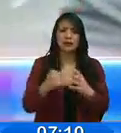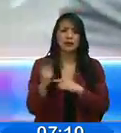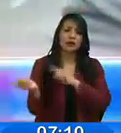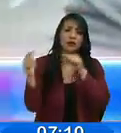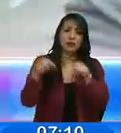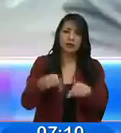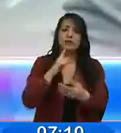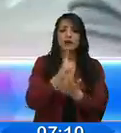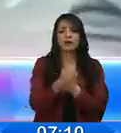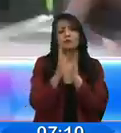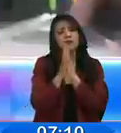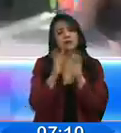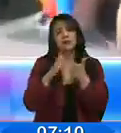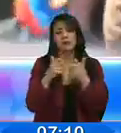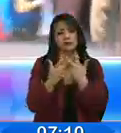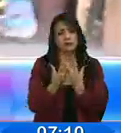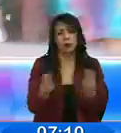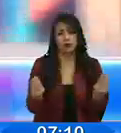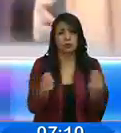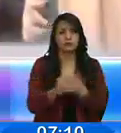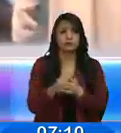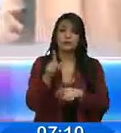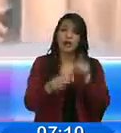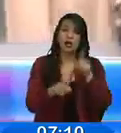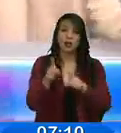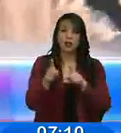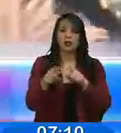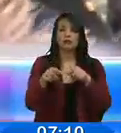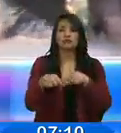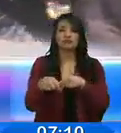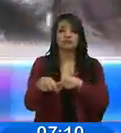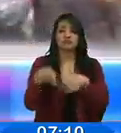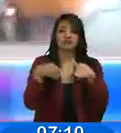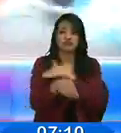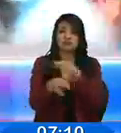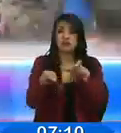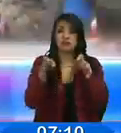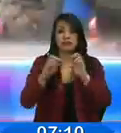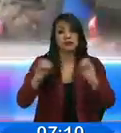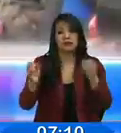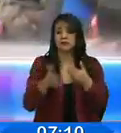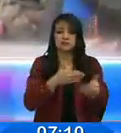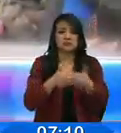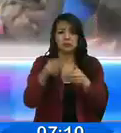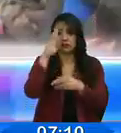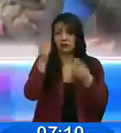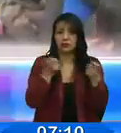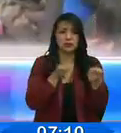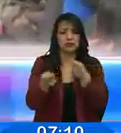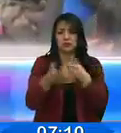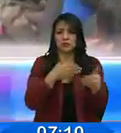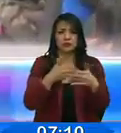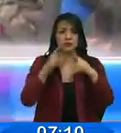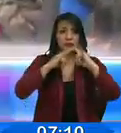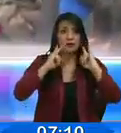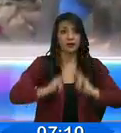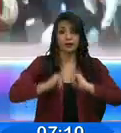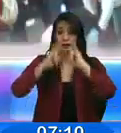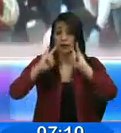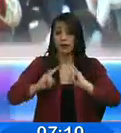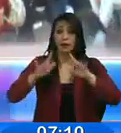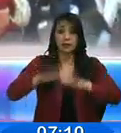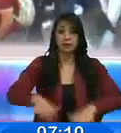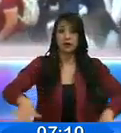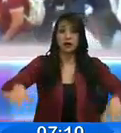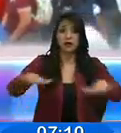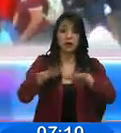verdad nos gustaría que nos resuelvan el problema. Muchos han emprendido su camino de ilegales arriesgándose a los controles que están establecidos. Las carpas que están ubicadas en la zona